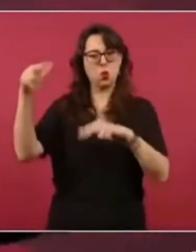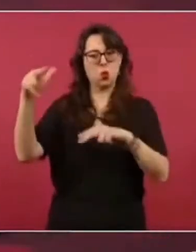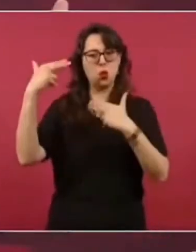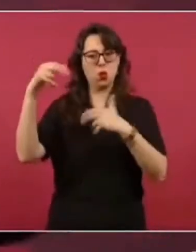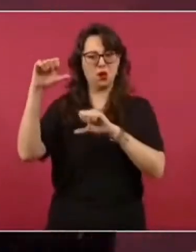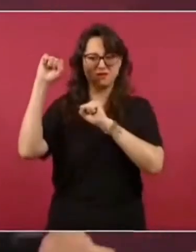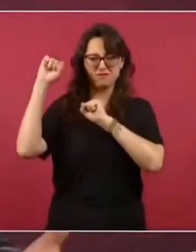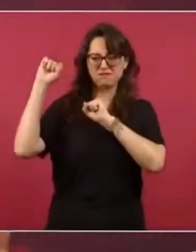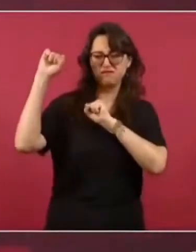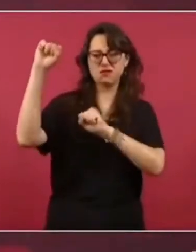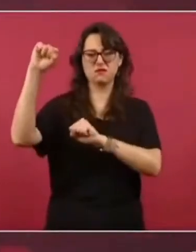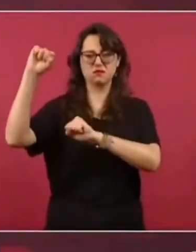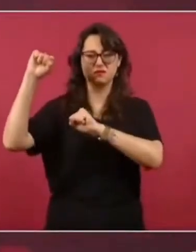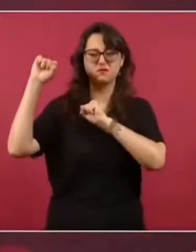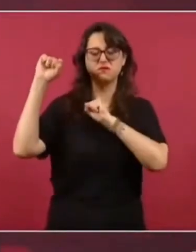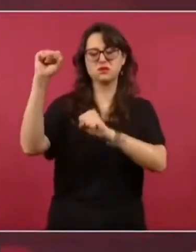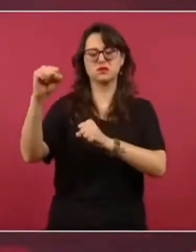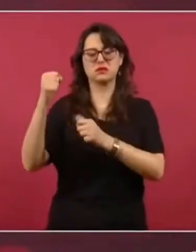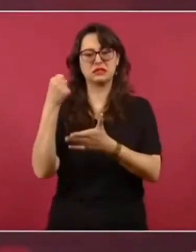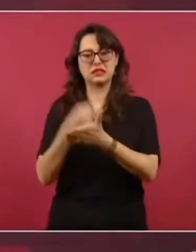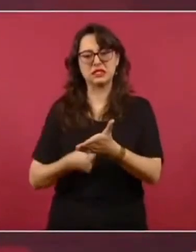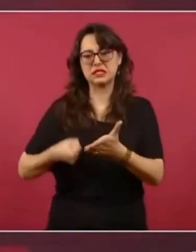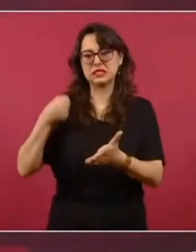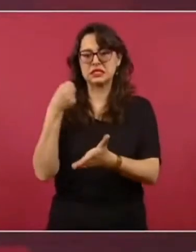que no tenían trabajo